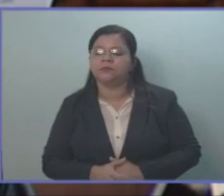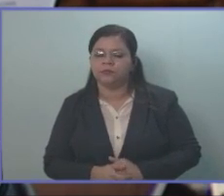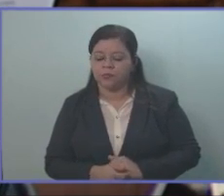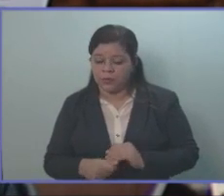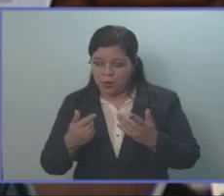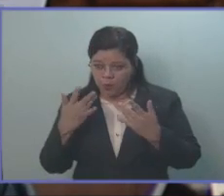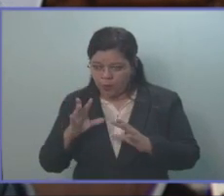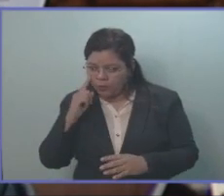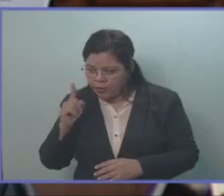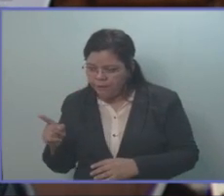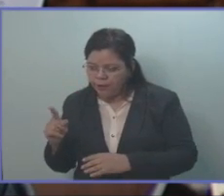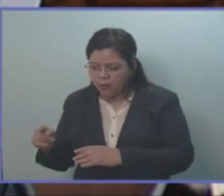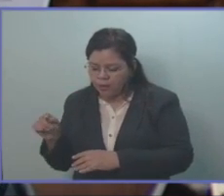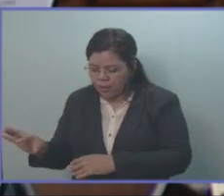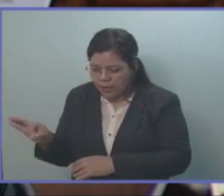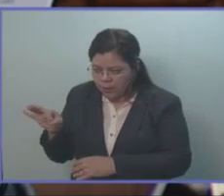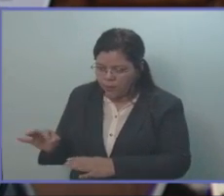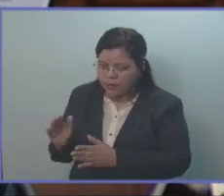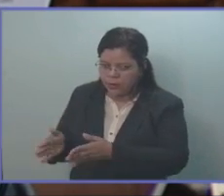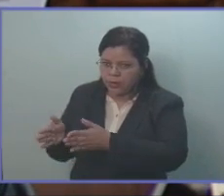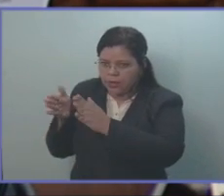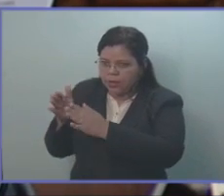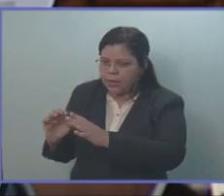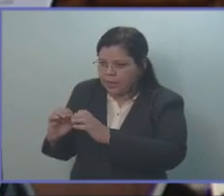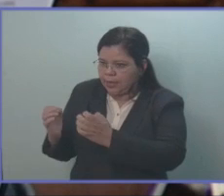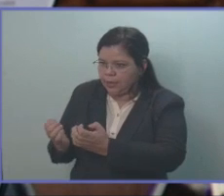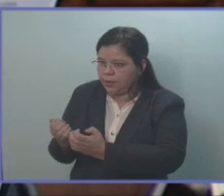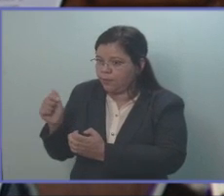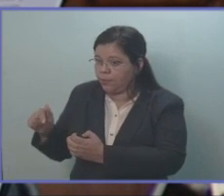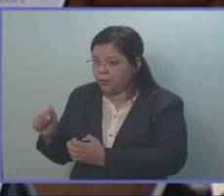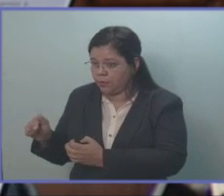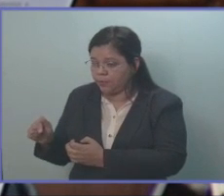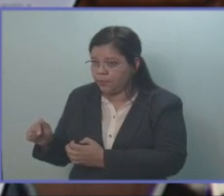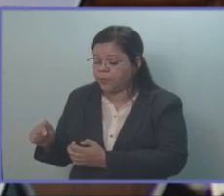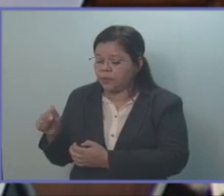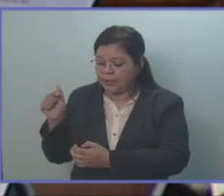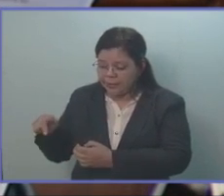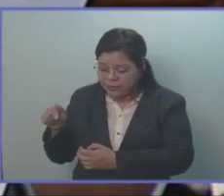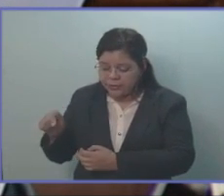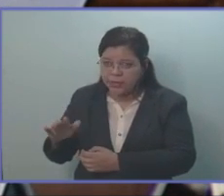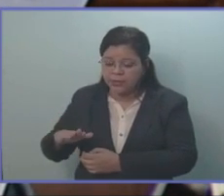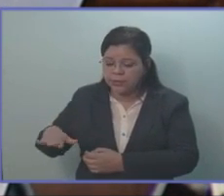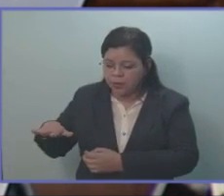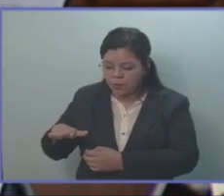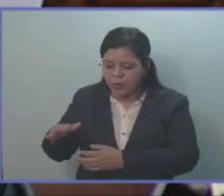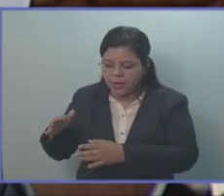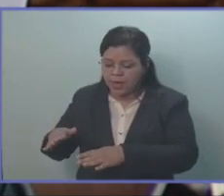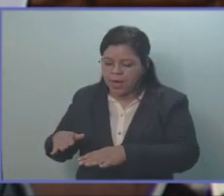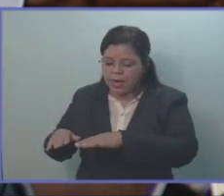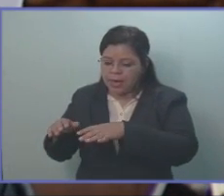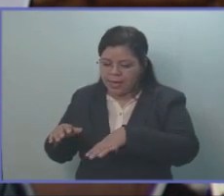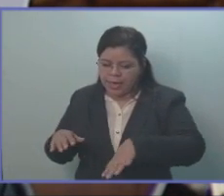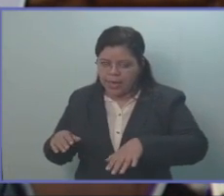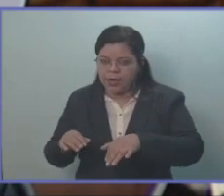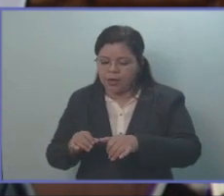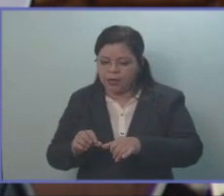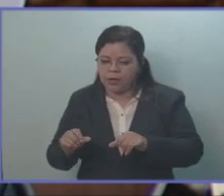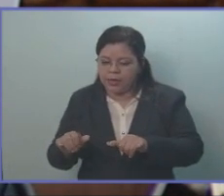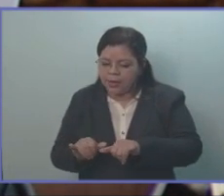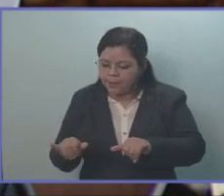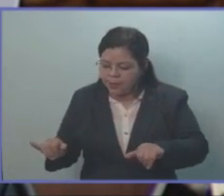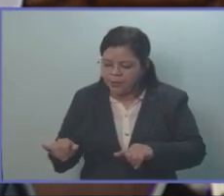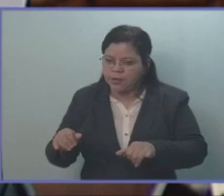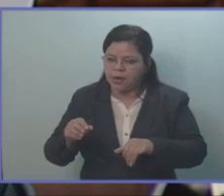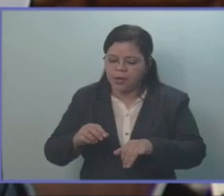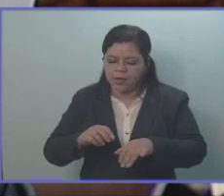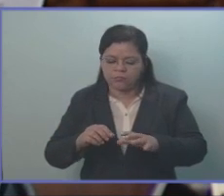Identificado el equipo o dispositivo generador de la señal, si éste se encuentra en el radio a que se refiere el